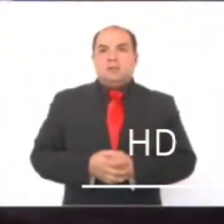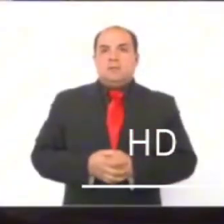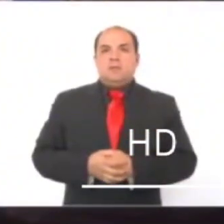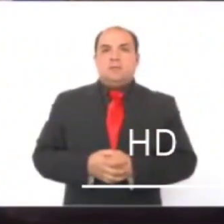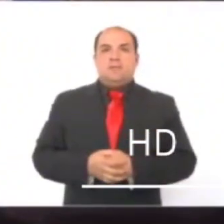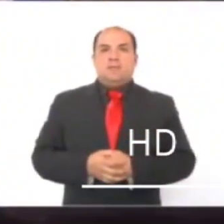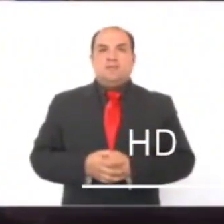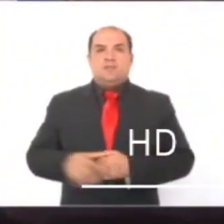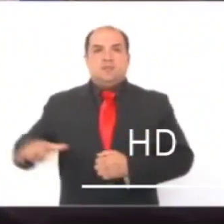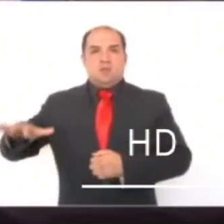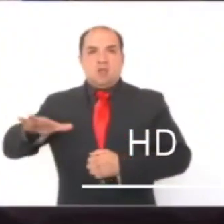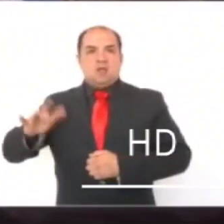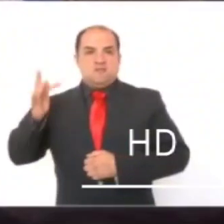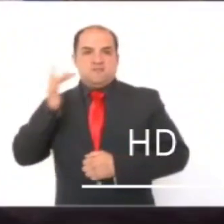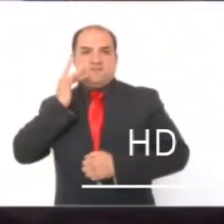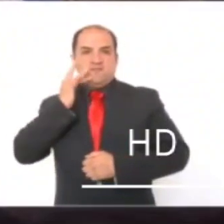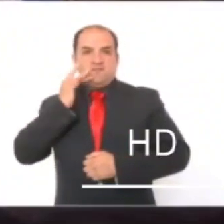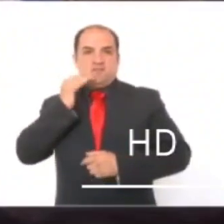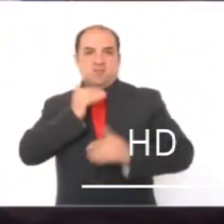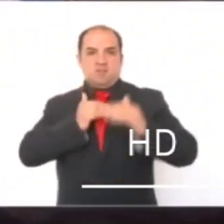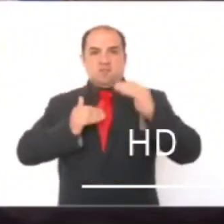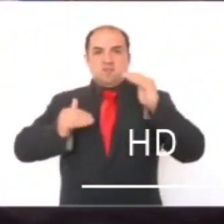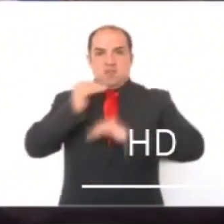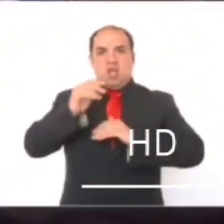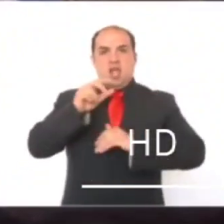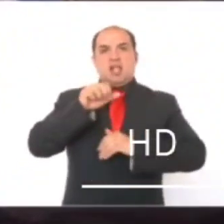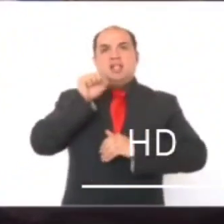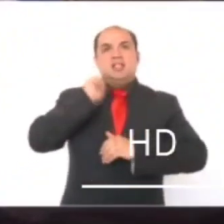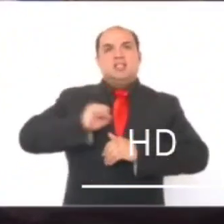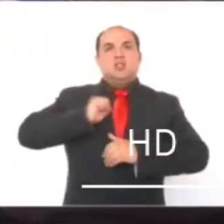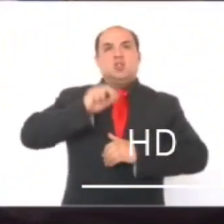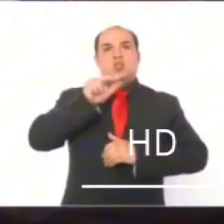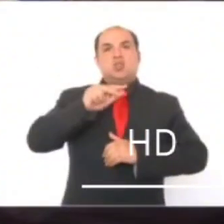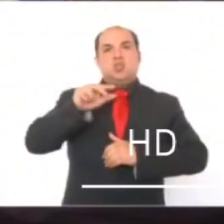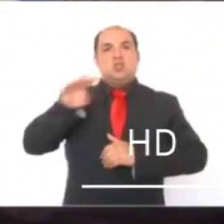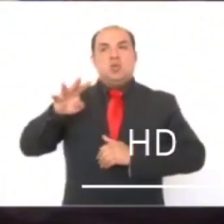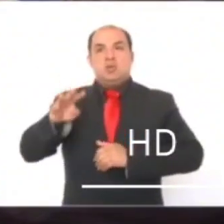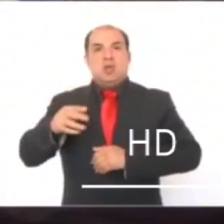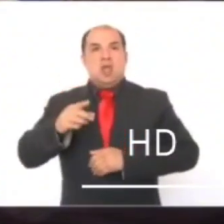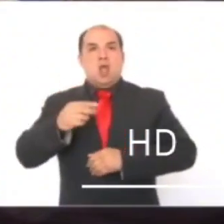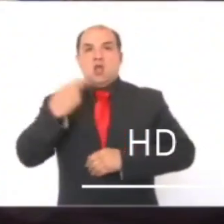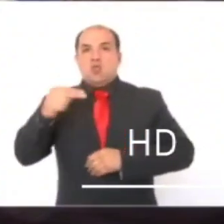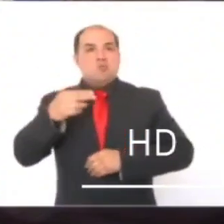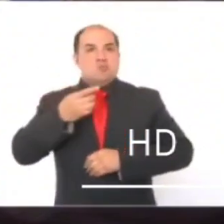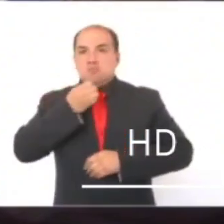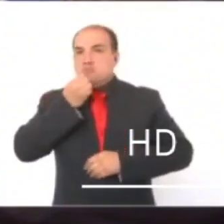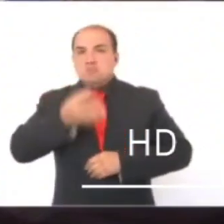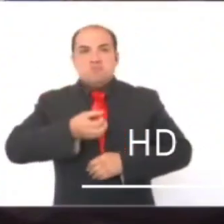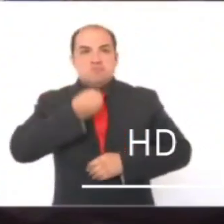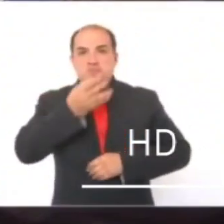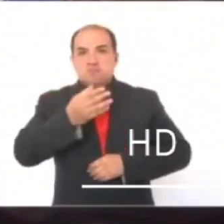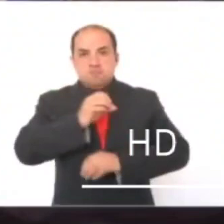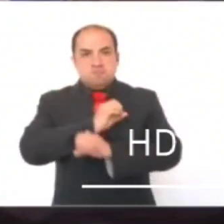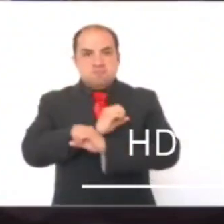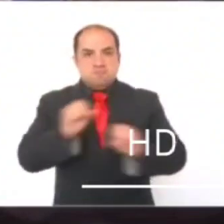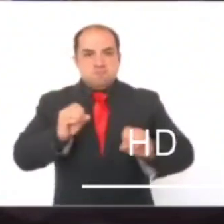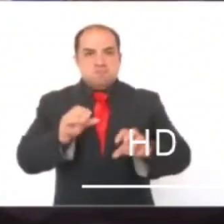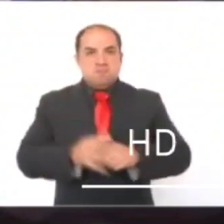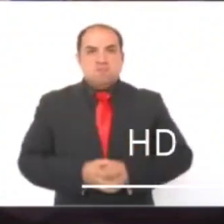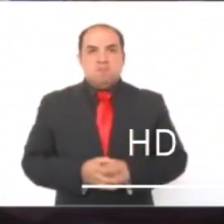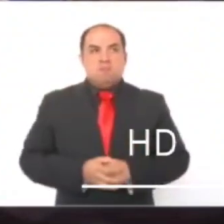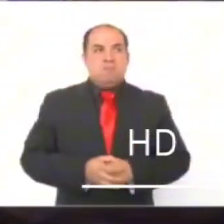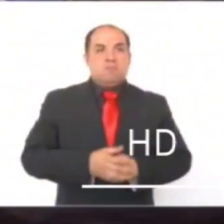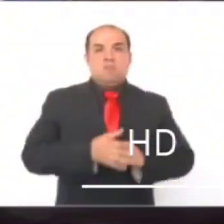siglos XVIII y XIX. Dejaron de nombrarnos. Las